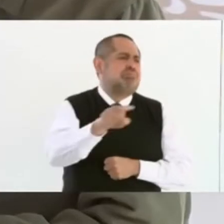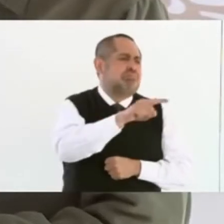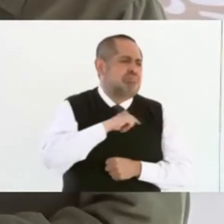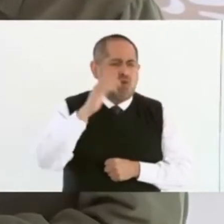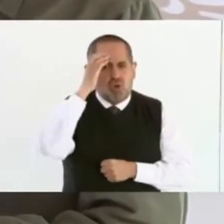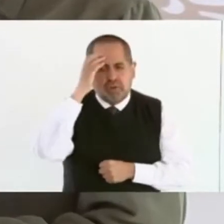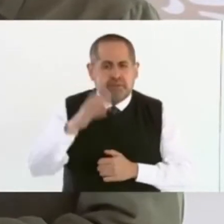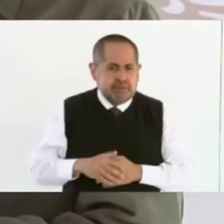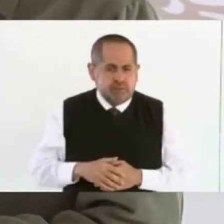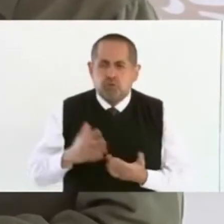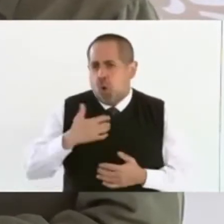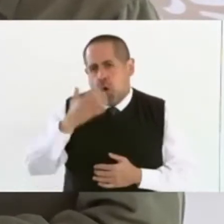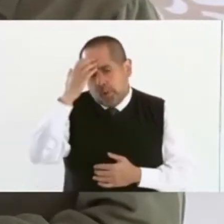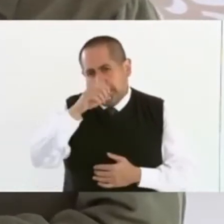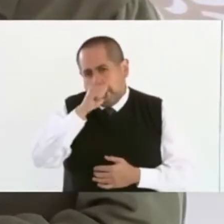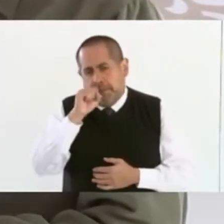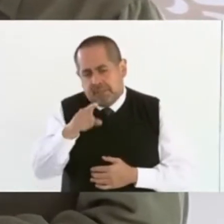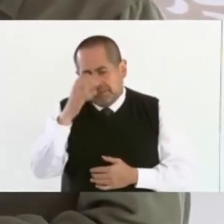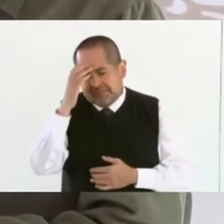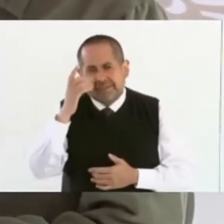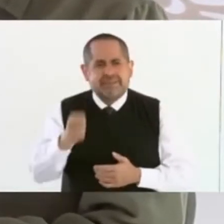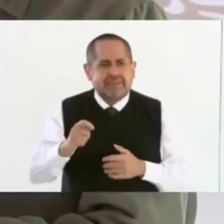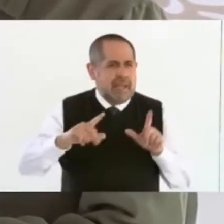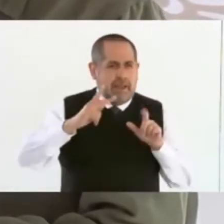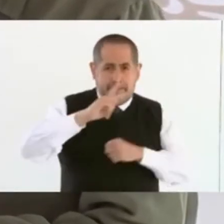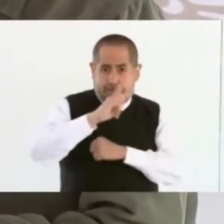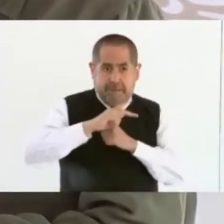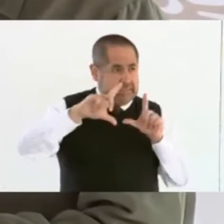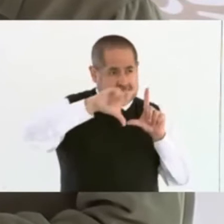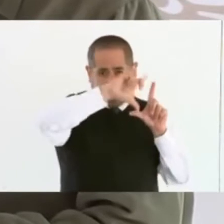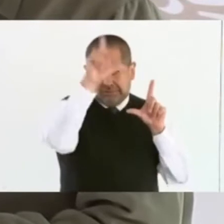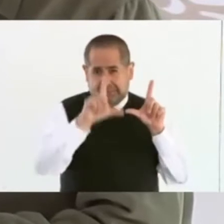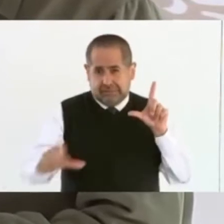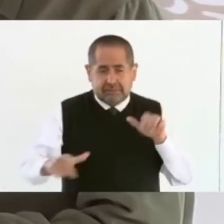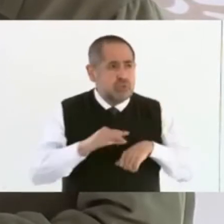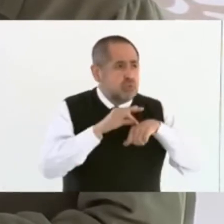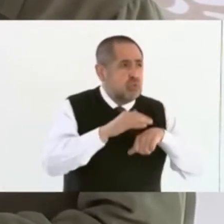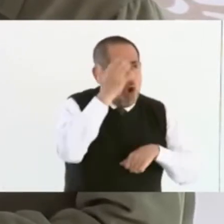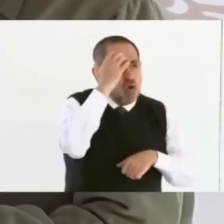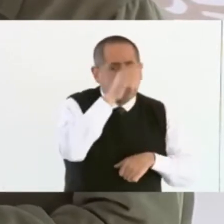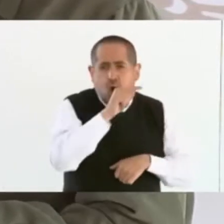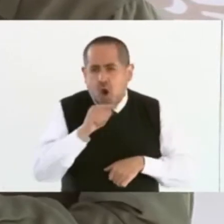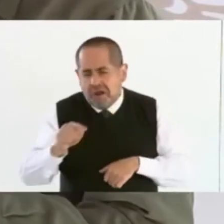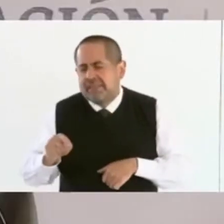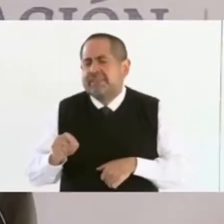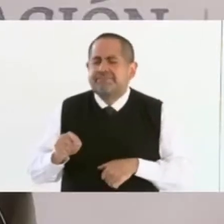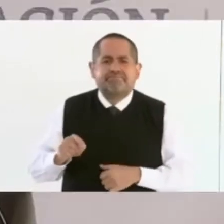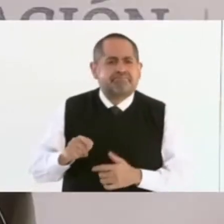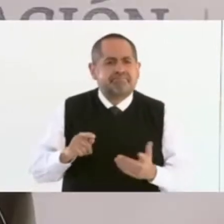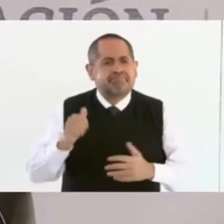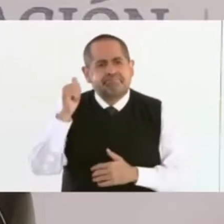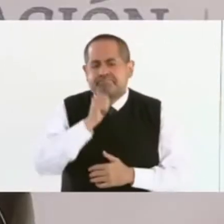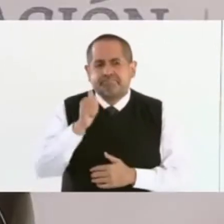que es una propuesta más bien para reclutar electores que para realmente